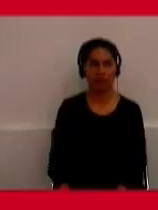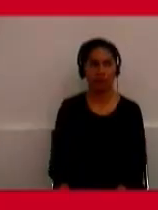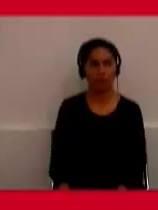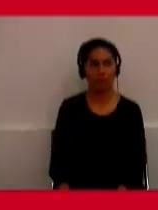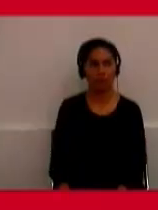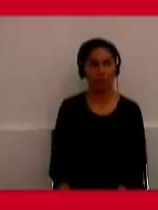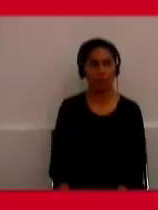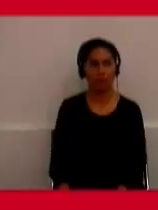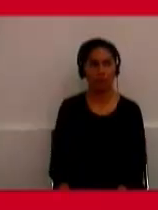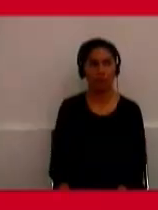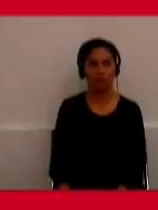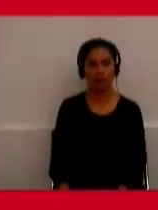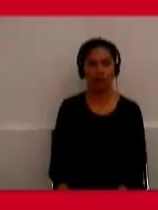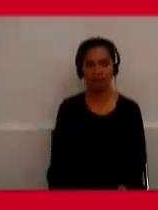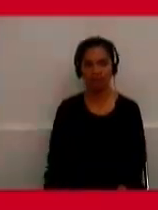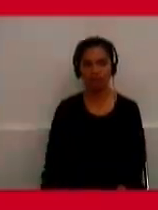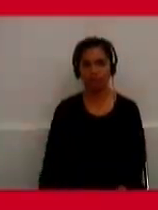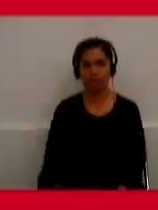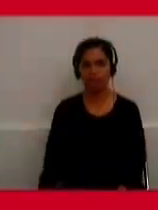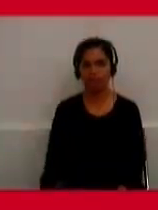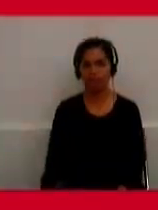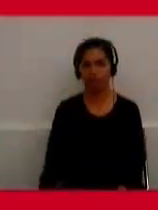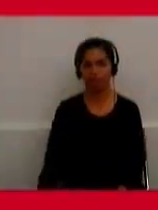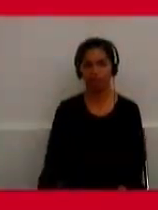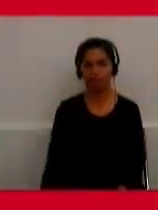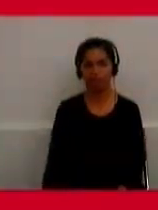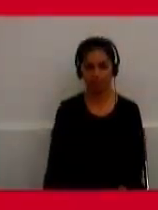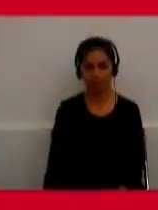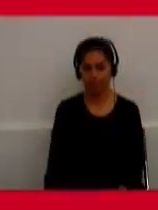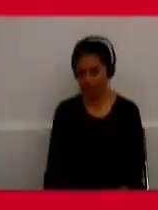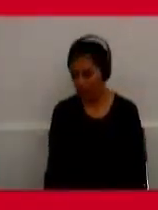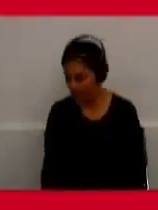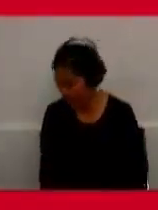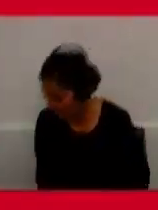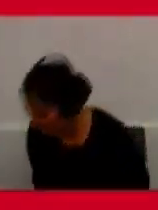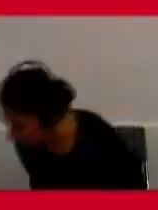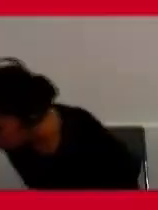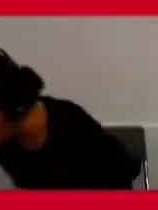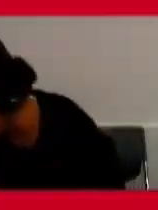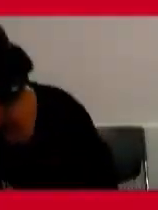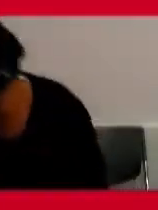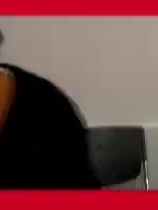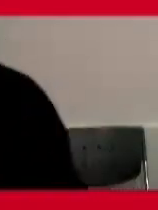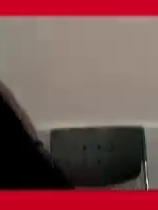Muchas gracias, Guido. Él ha presentado parámetros y